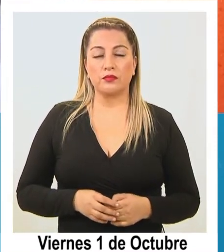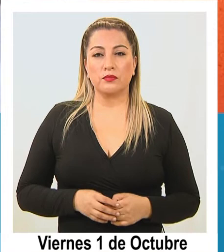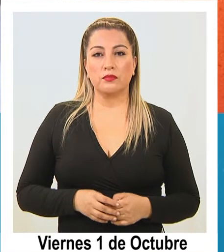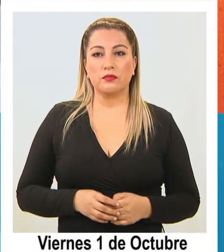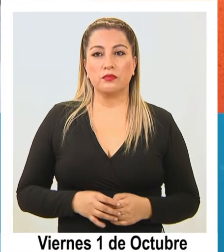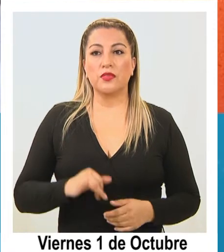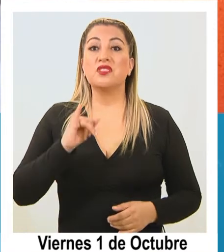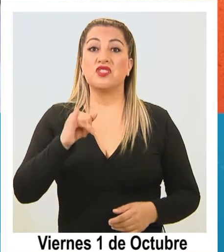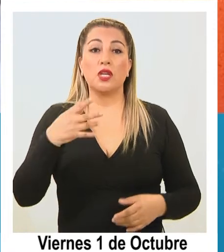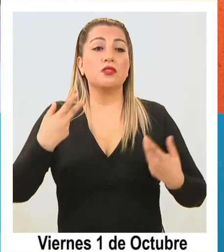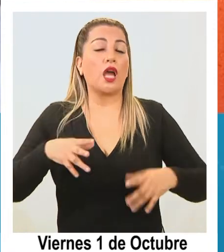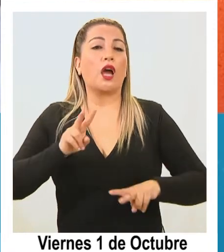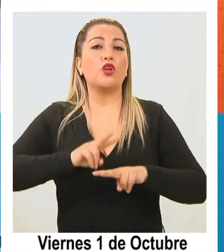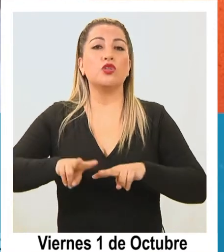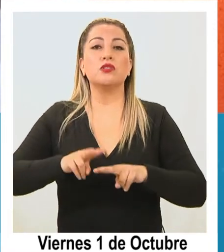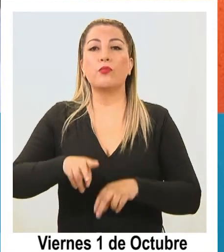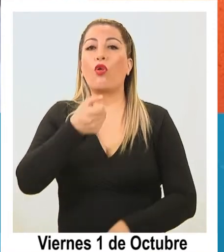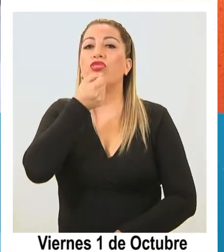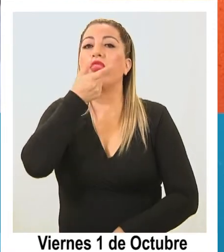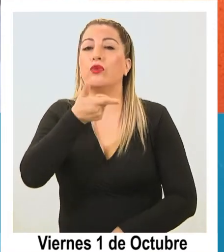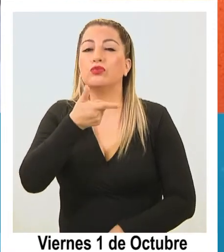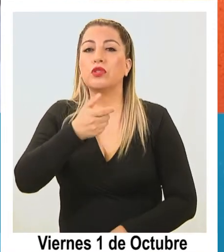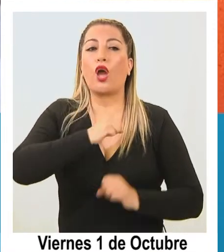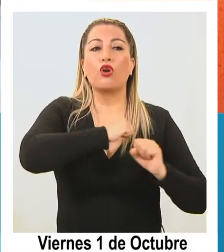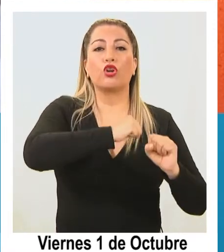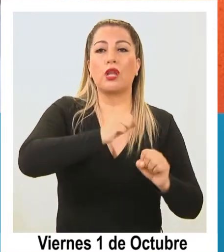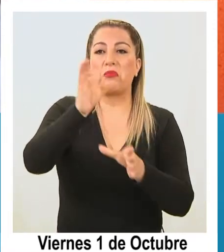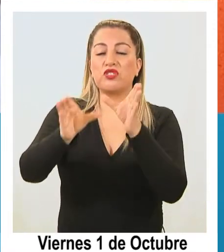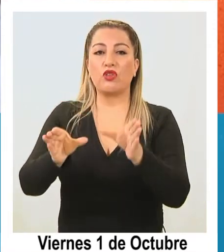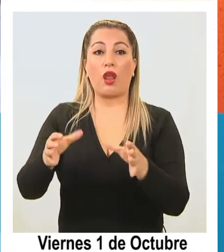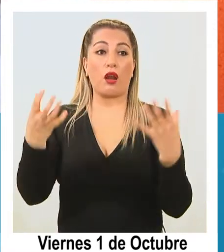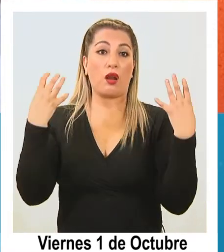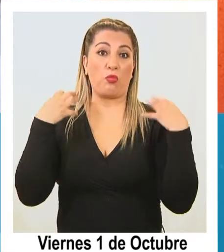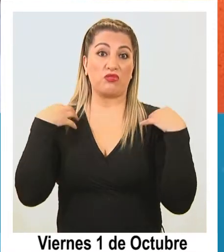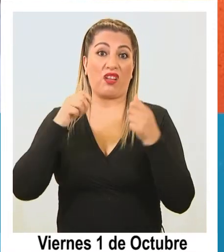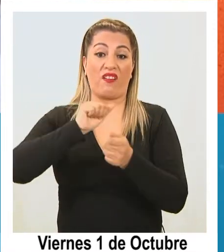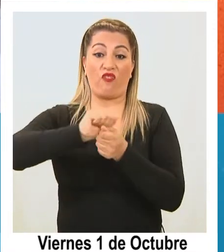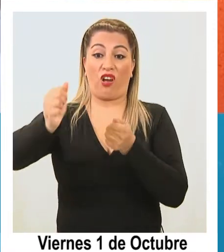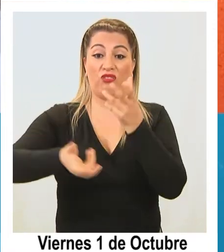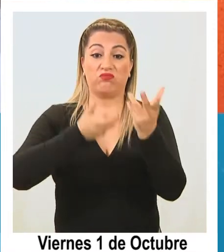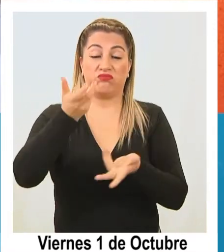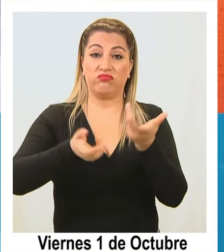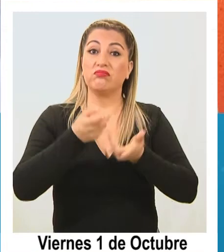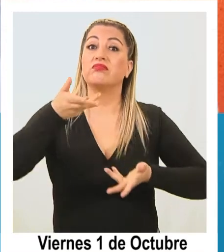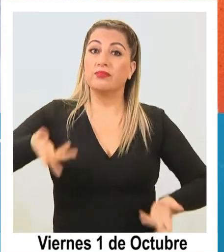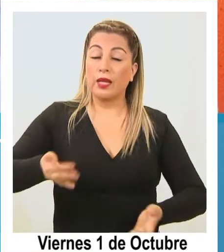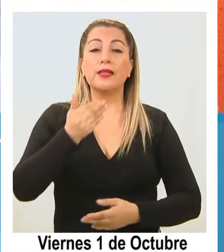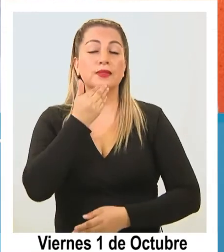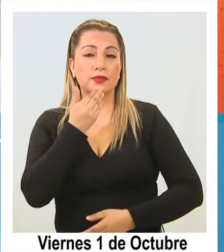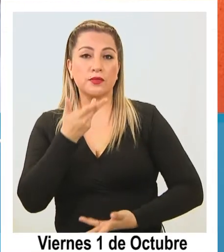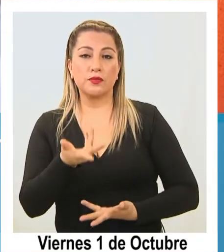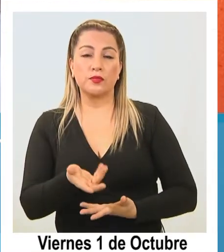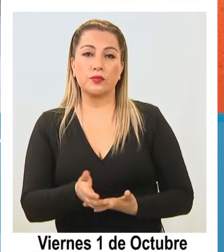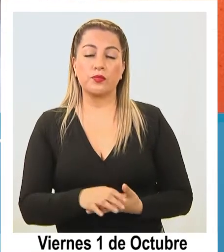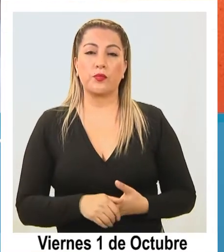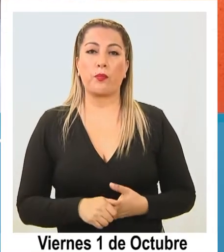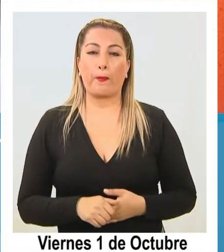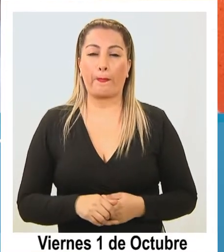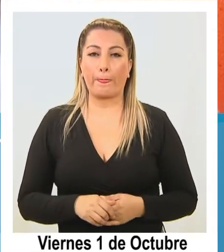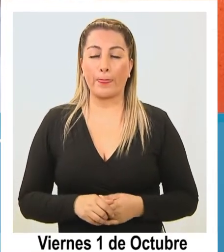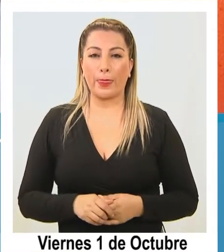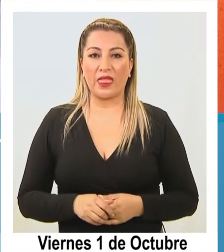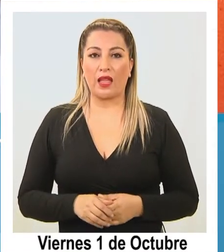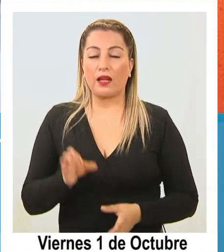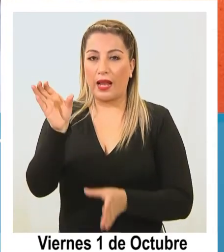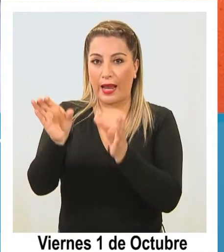Mauricio, ya lo hicimos, pusimos una querella contra los que resultan responsables, al igual que como en el caso, ¿no es cierto?, de